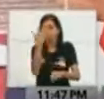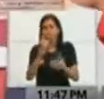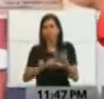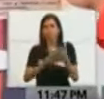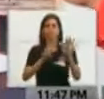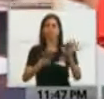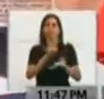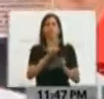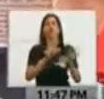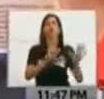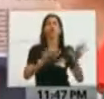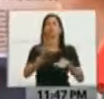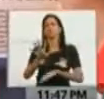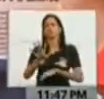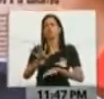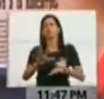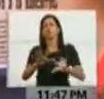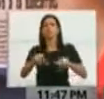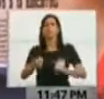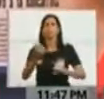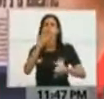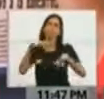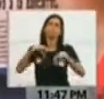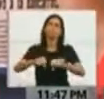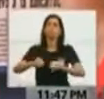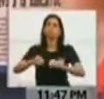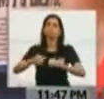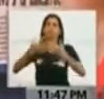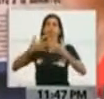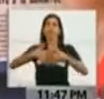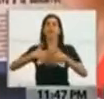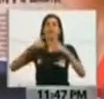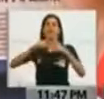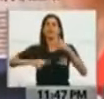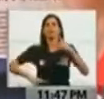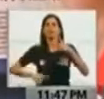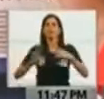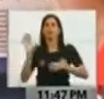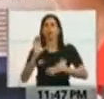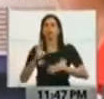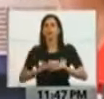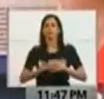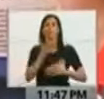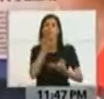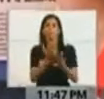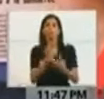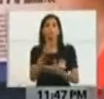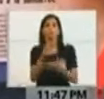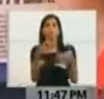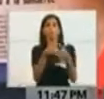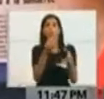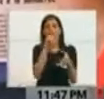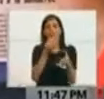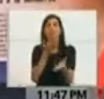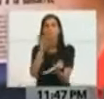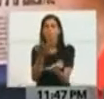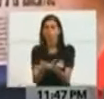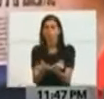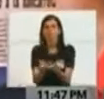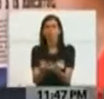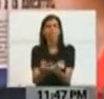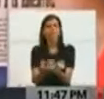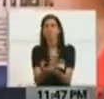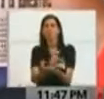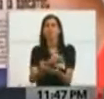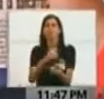1 de febrero del 85, expropiar y estatizar Electricidad de Caracas. Propuso ayer Copey en el Congreso, en lugar de regalarle 3.500 millones